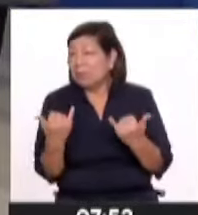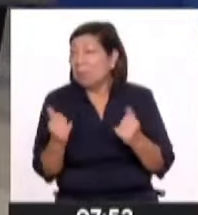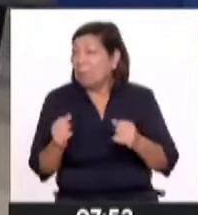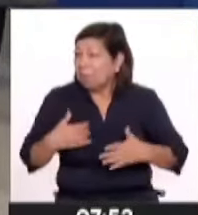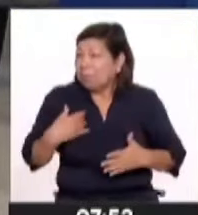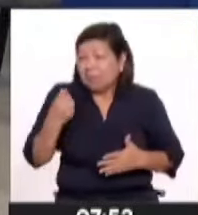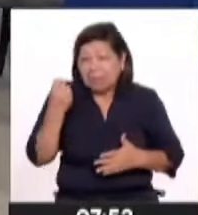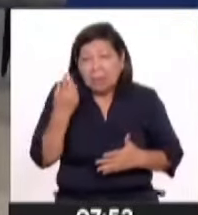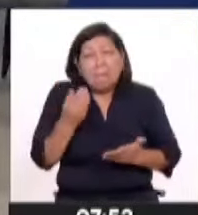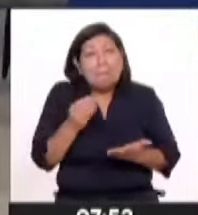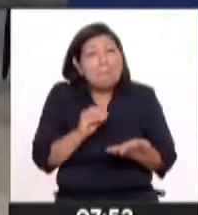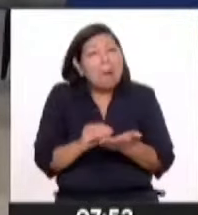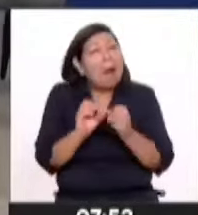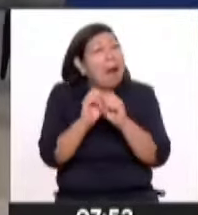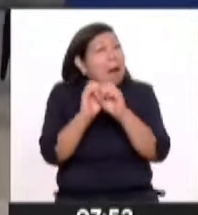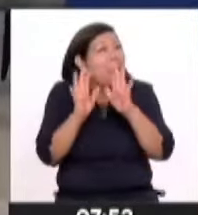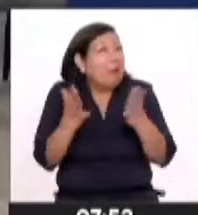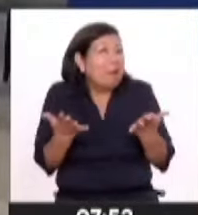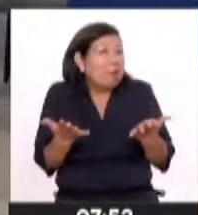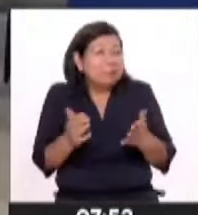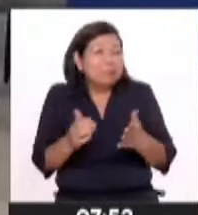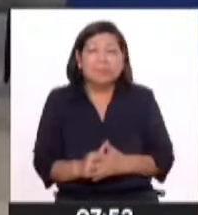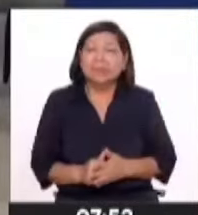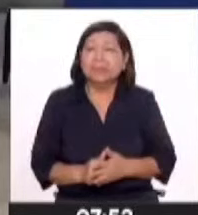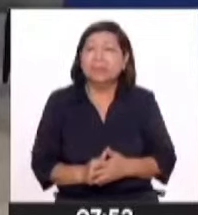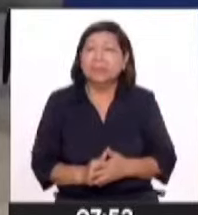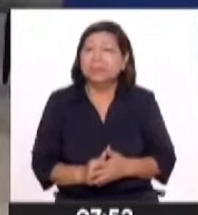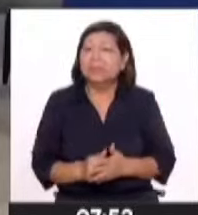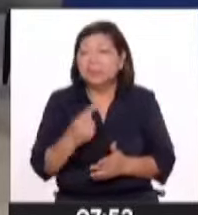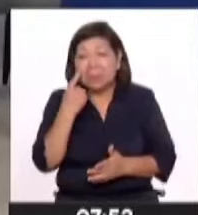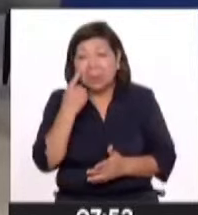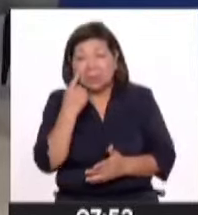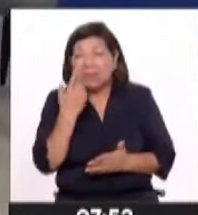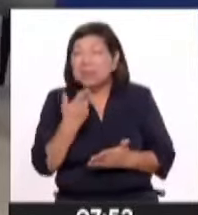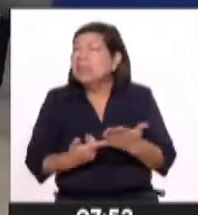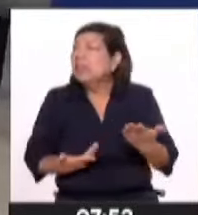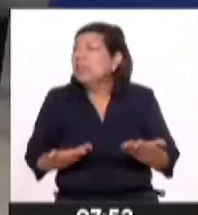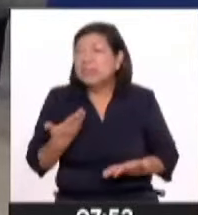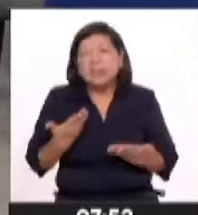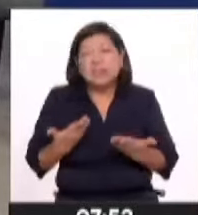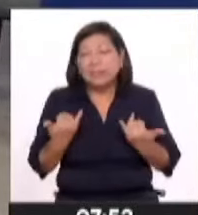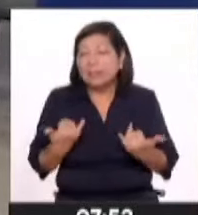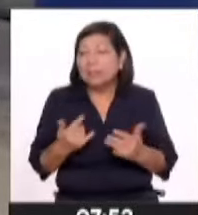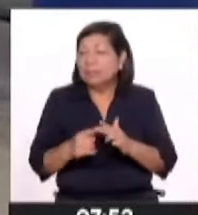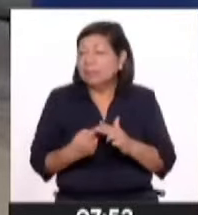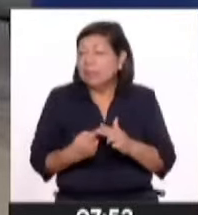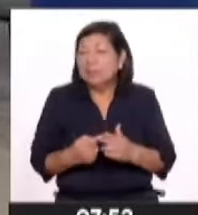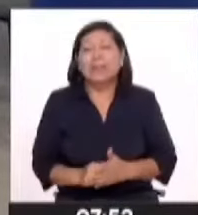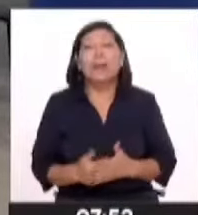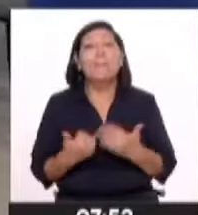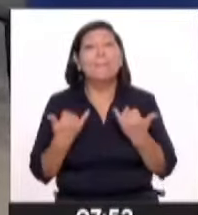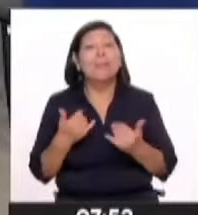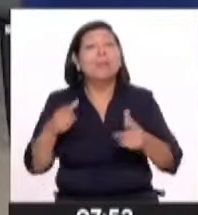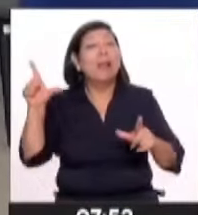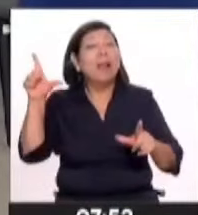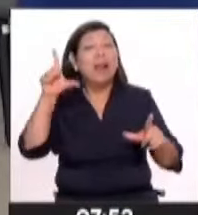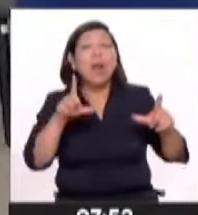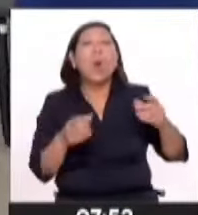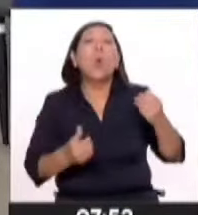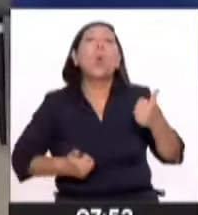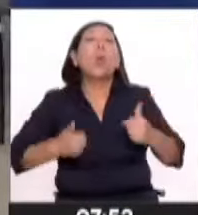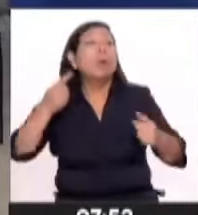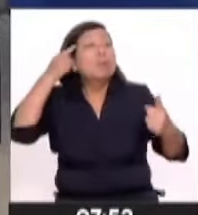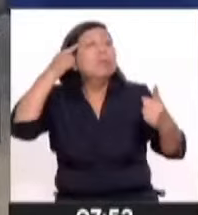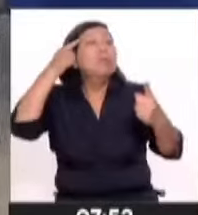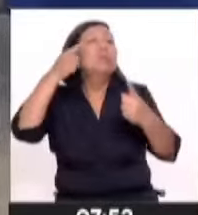tener una idea más, conocer más a detalle en qué consiste esta iniciativa, estos laboratorios. ¿Cuál es el